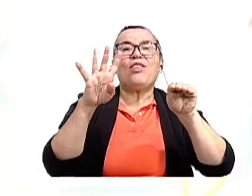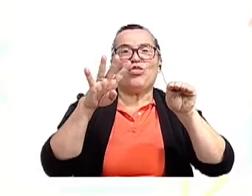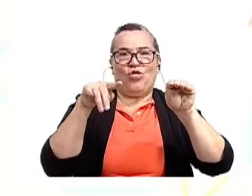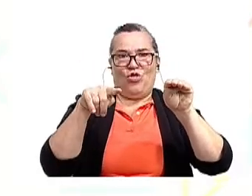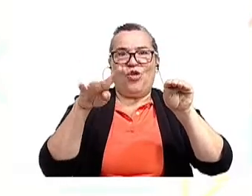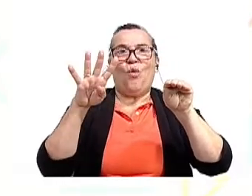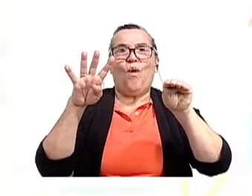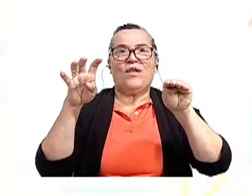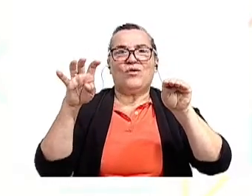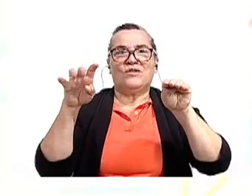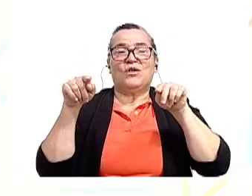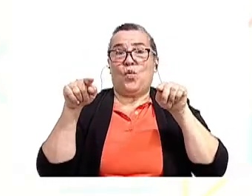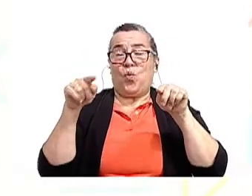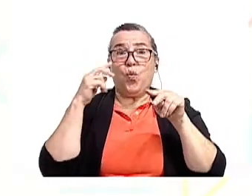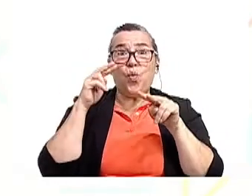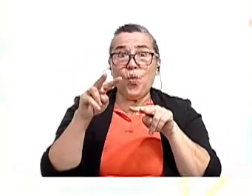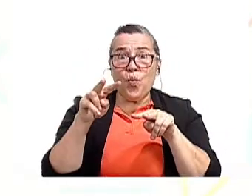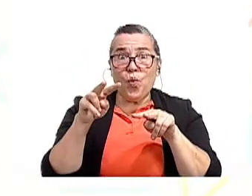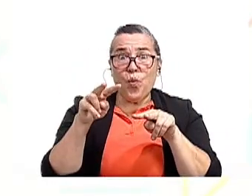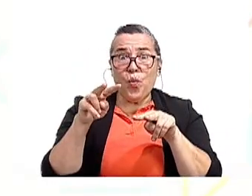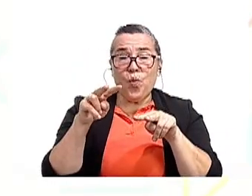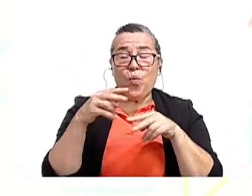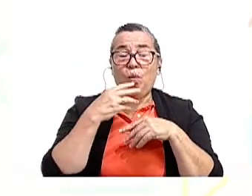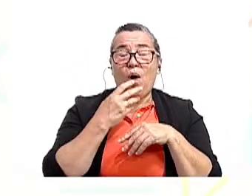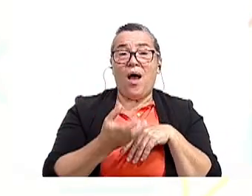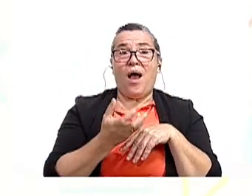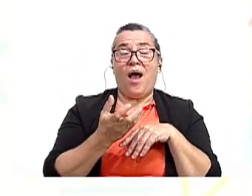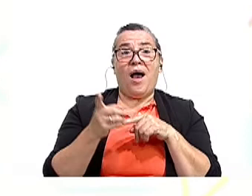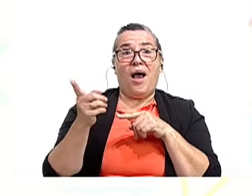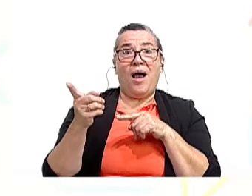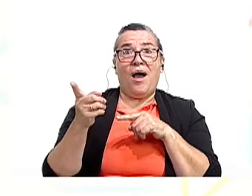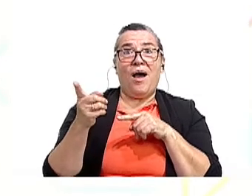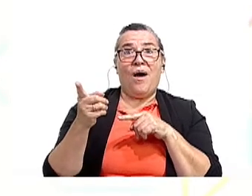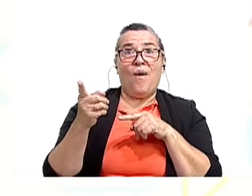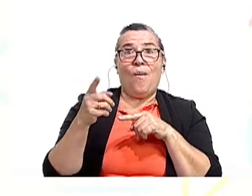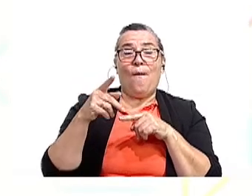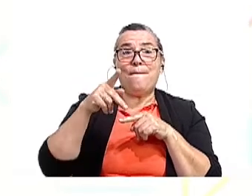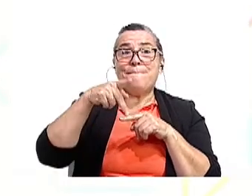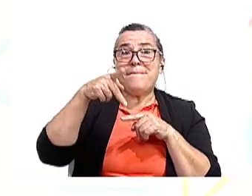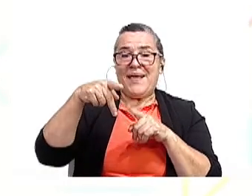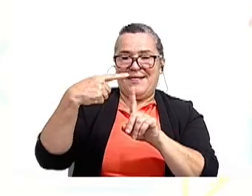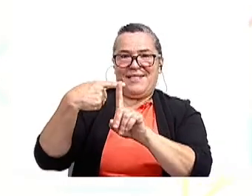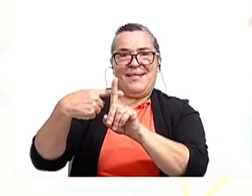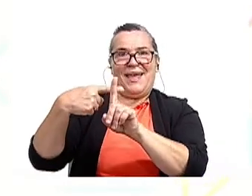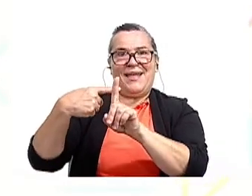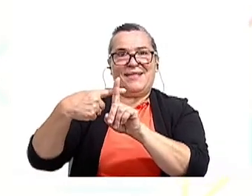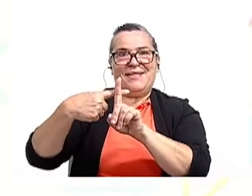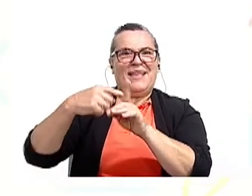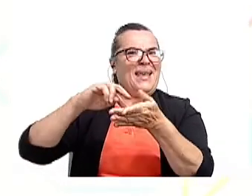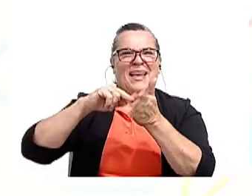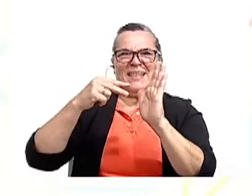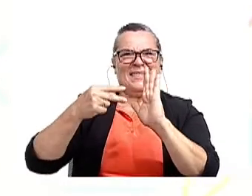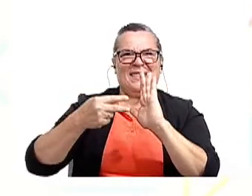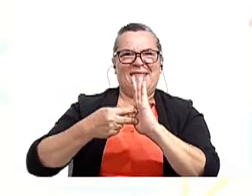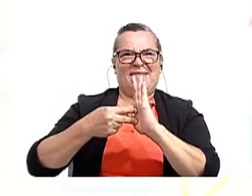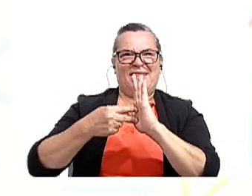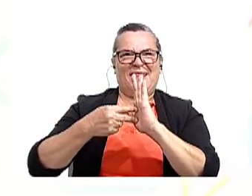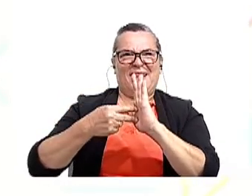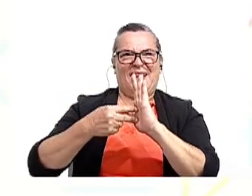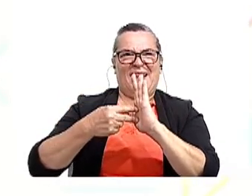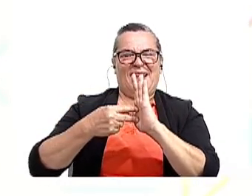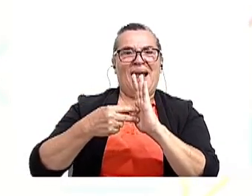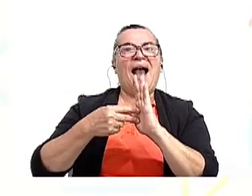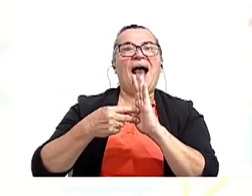14,400. ¡Wow! ¿Lo ven? Observen que la pendiente es positiva. ¿Qué nos indicaba la